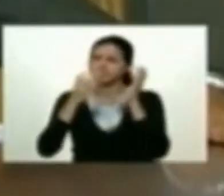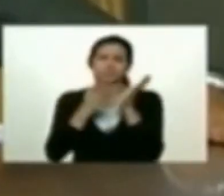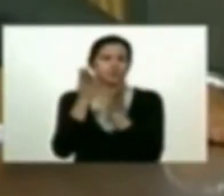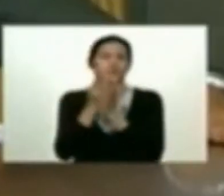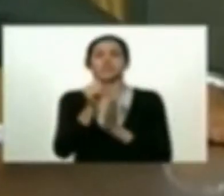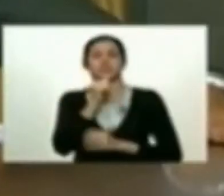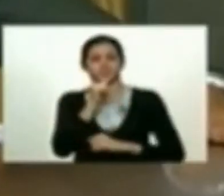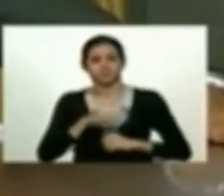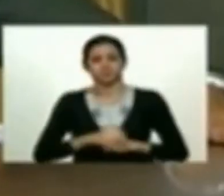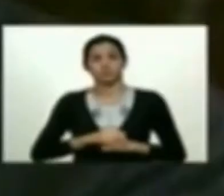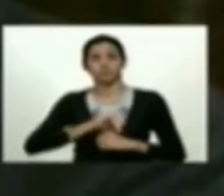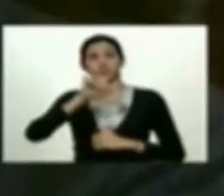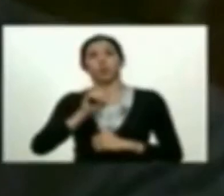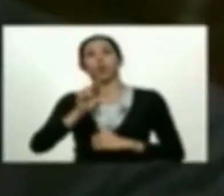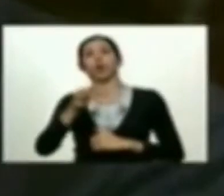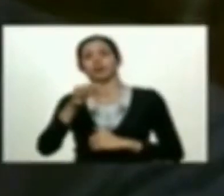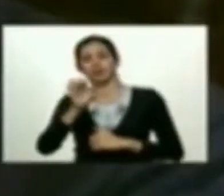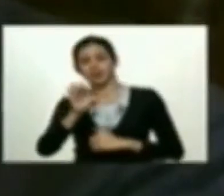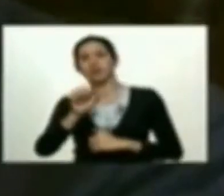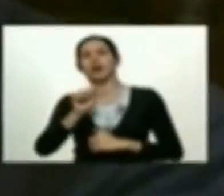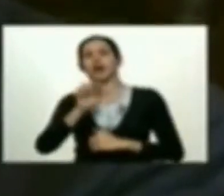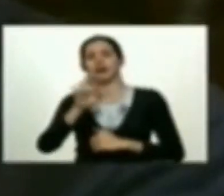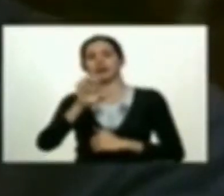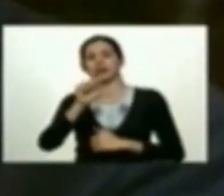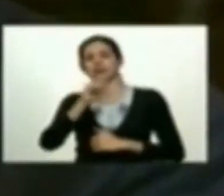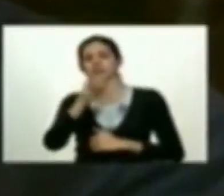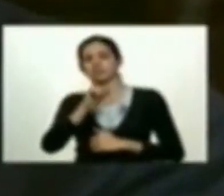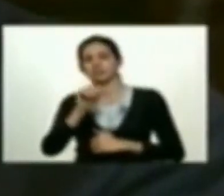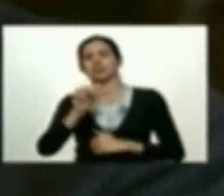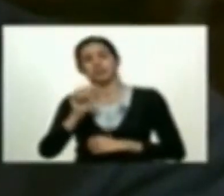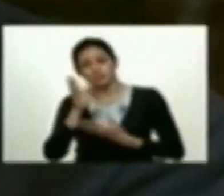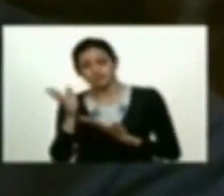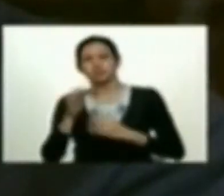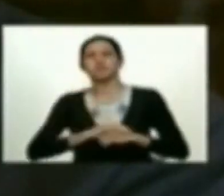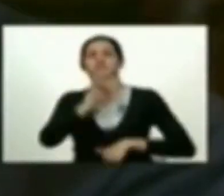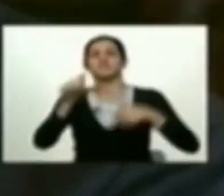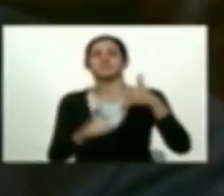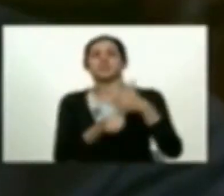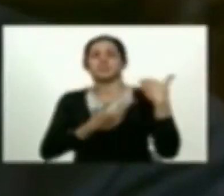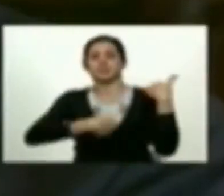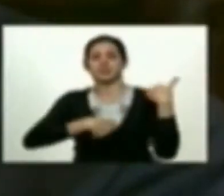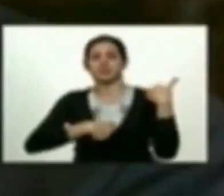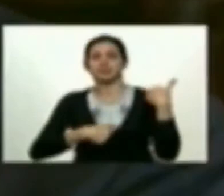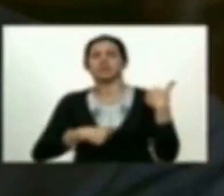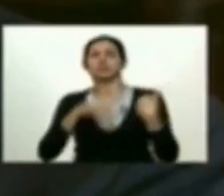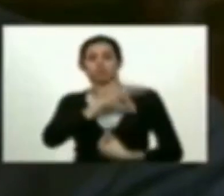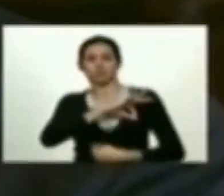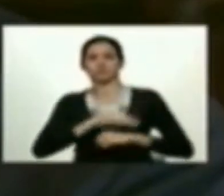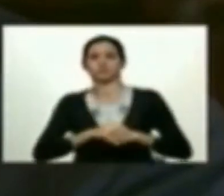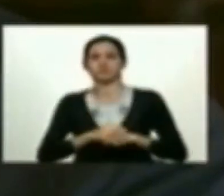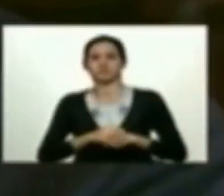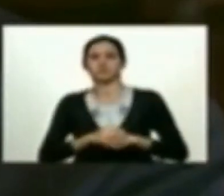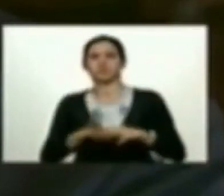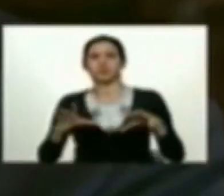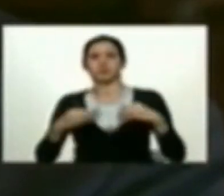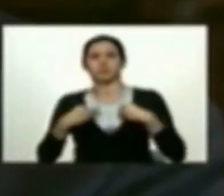segundo a cargo del país pasa a sustituir al designado por el fallecido hugo chávez jorge arreaza quien además era